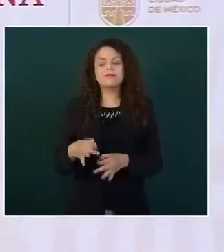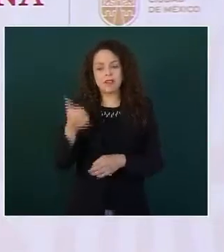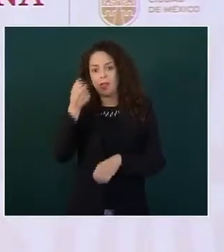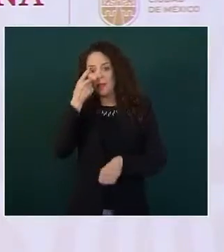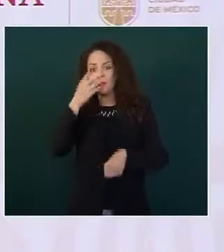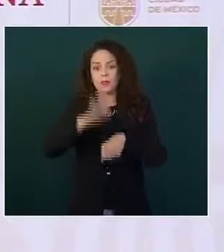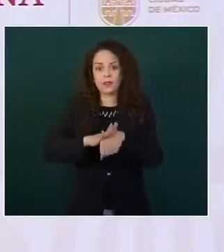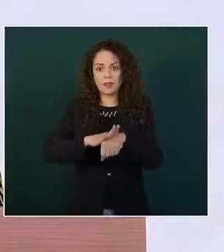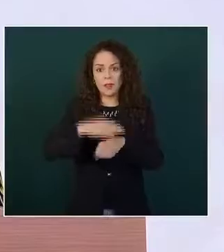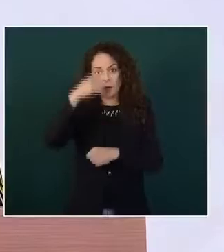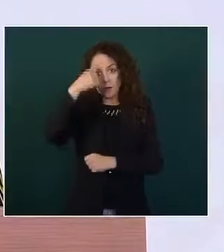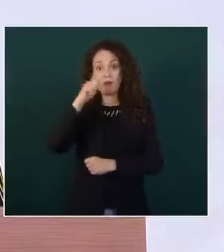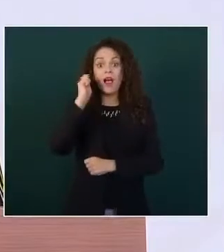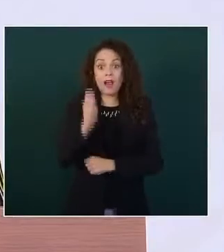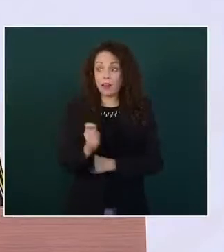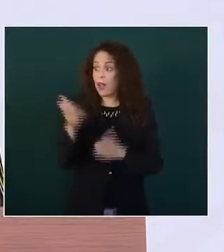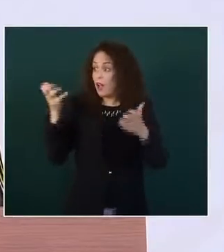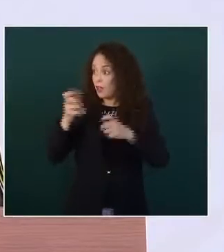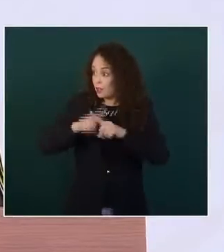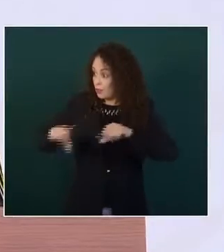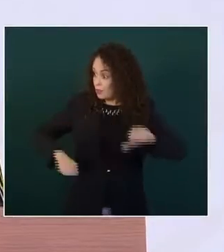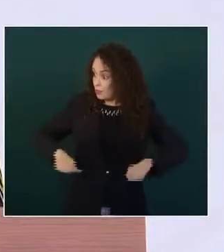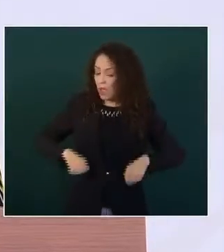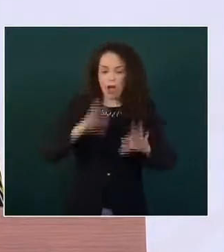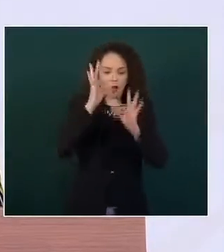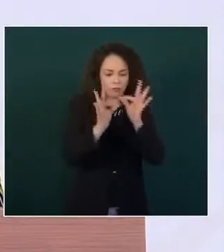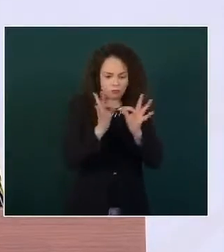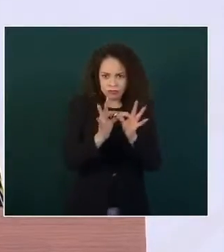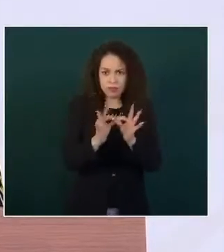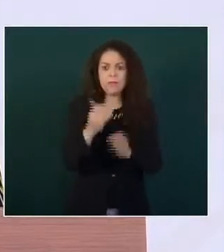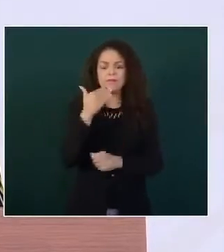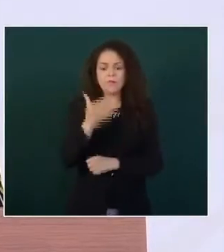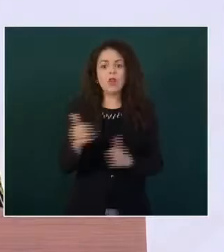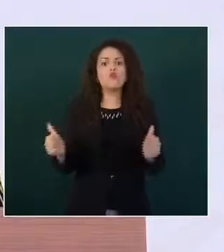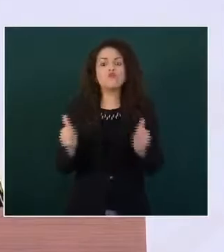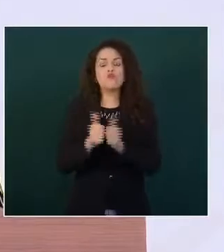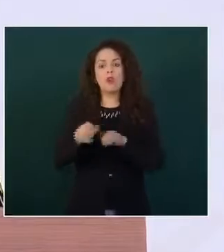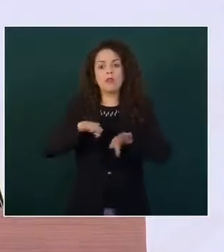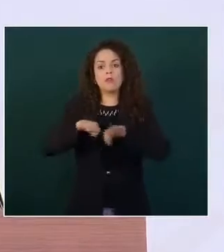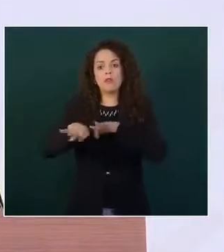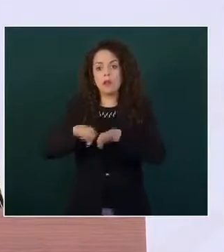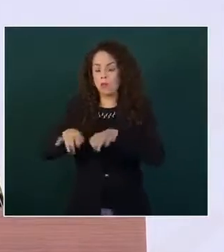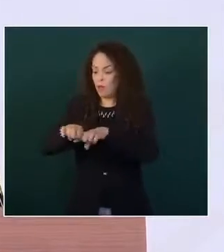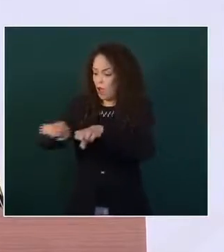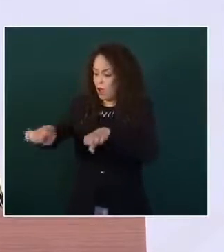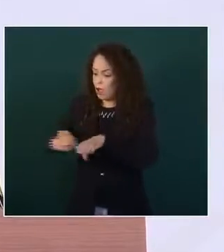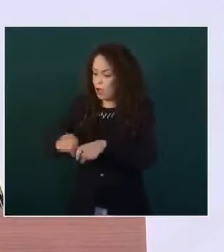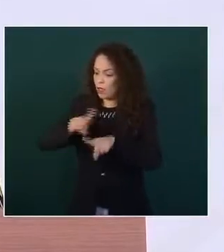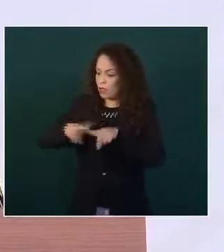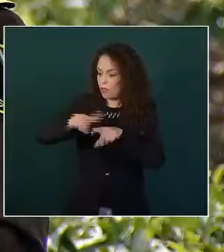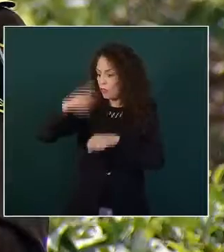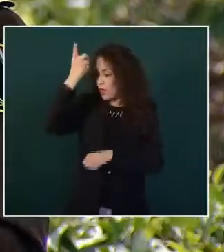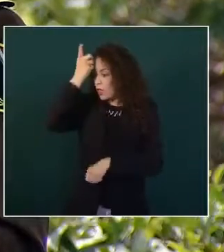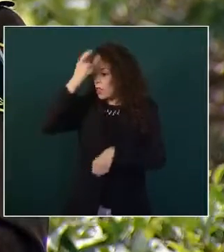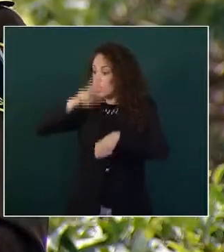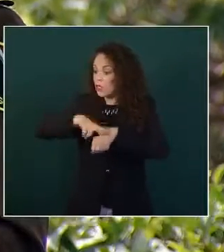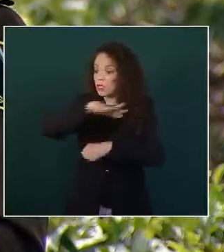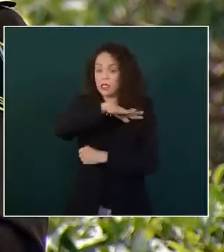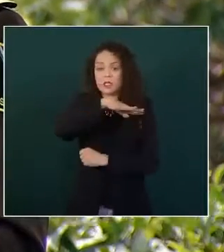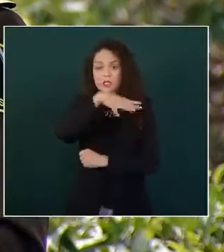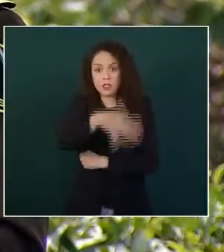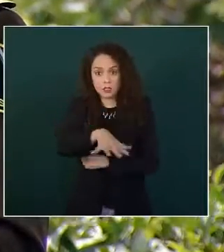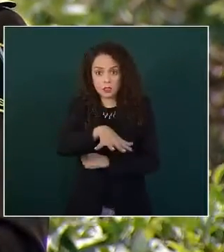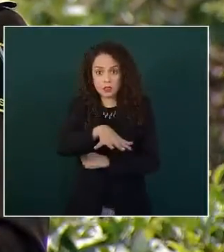el cumplimiento de las misiones mediante el trabajo colaborativo de las direcciones generales que conforman